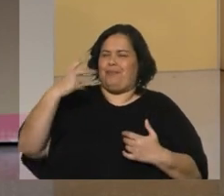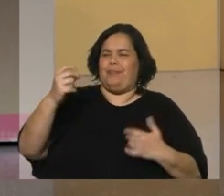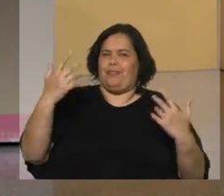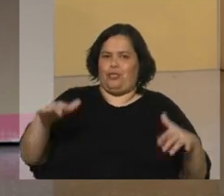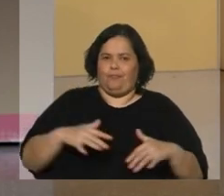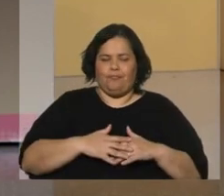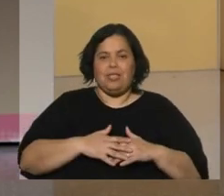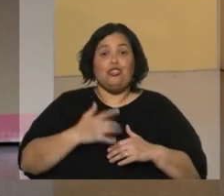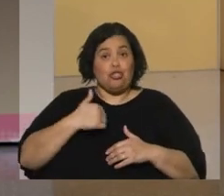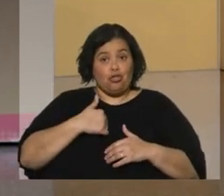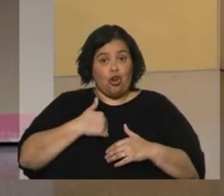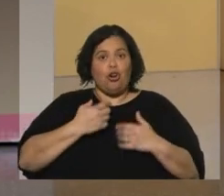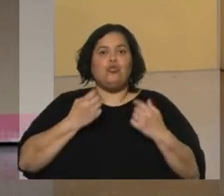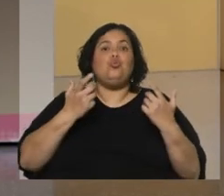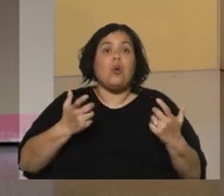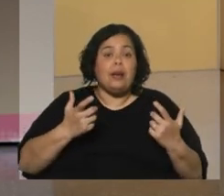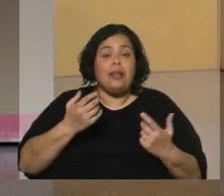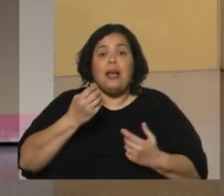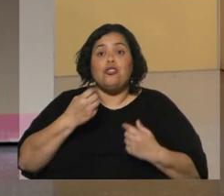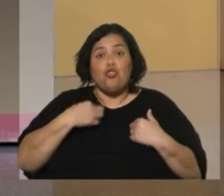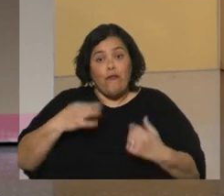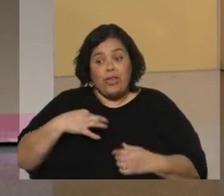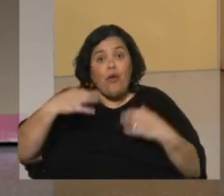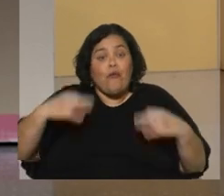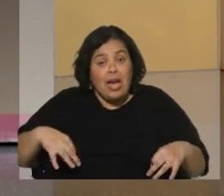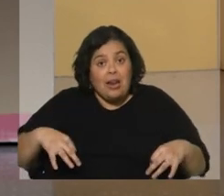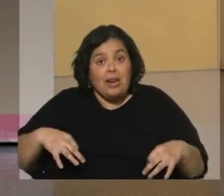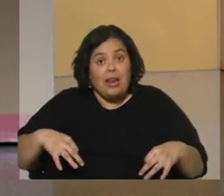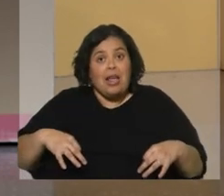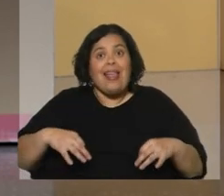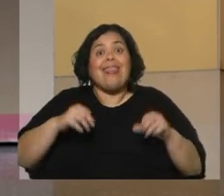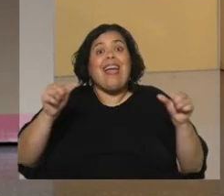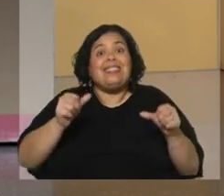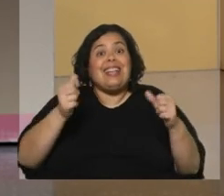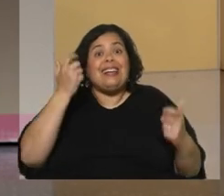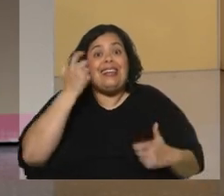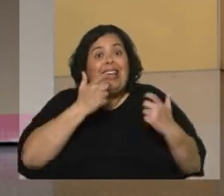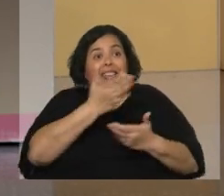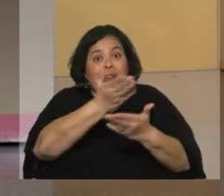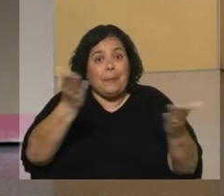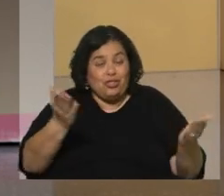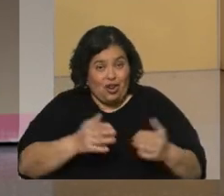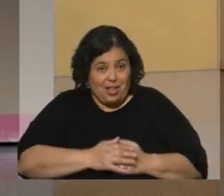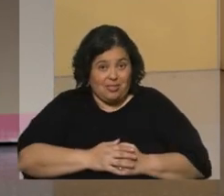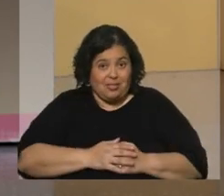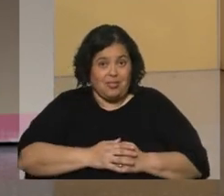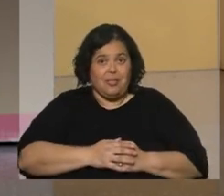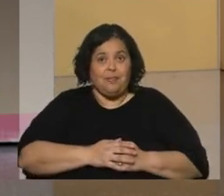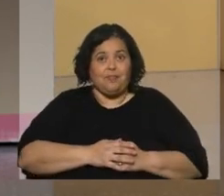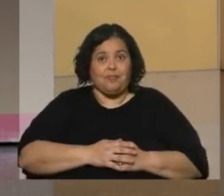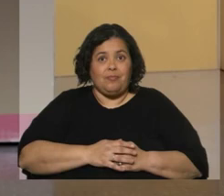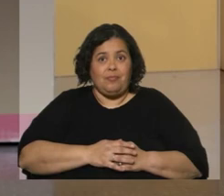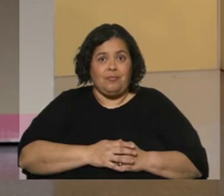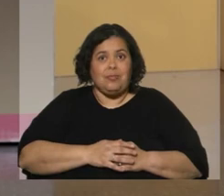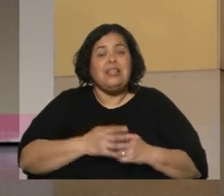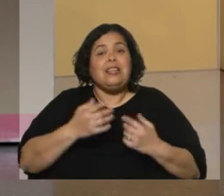soy un privilegiado Porque vivo bien de hacer reír o sea hoy más te lo digo para respondiéndote la pregunta si se si